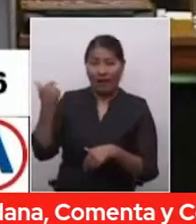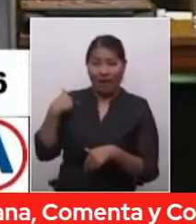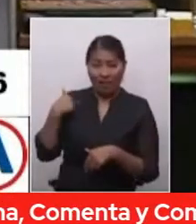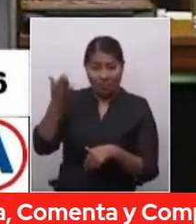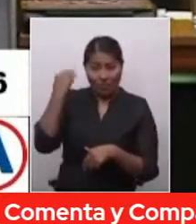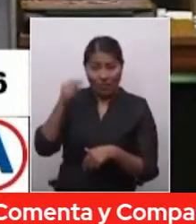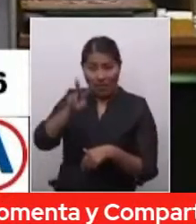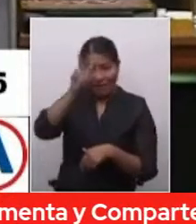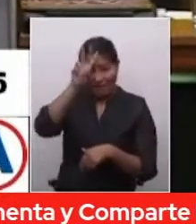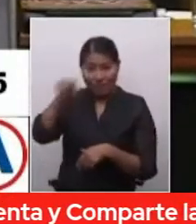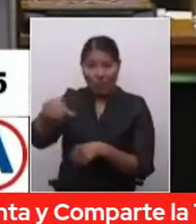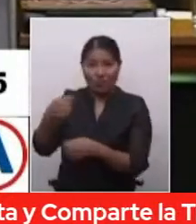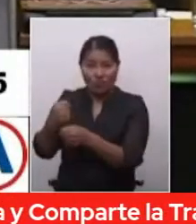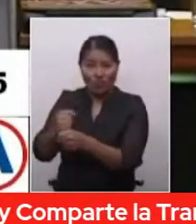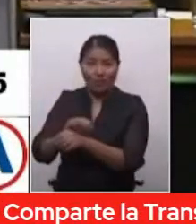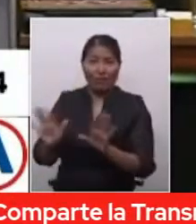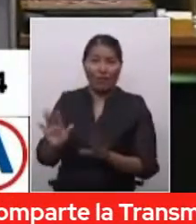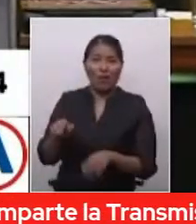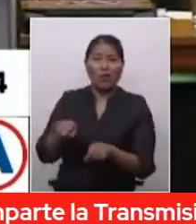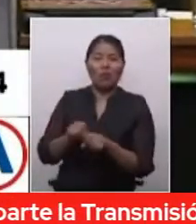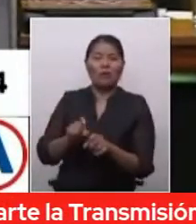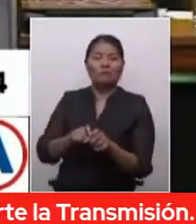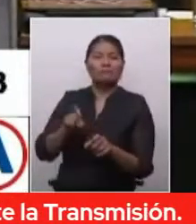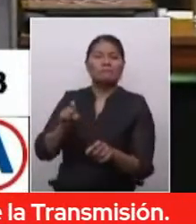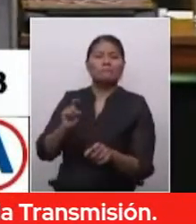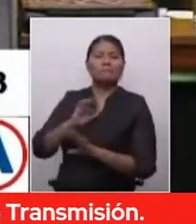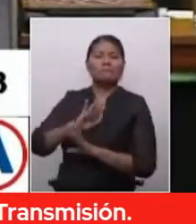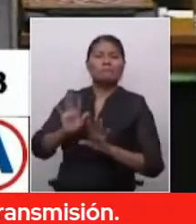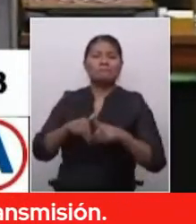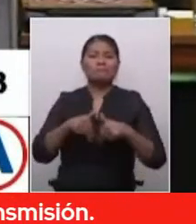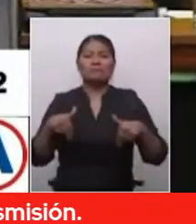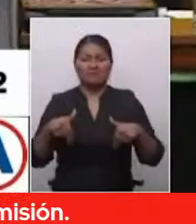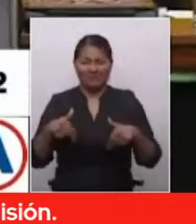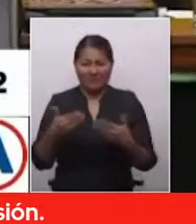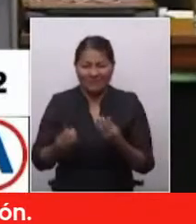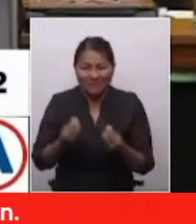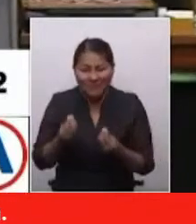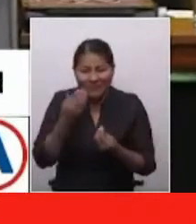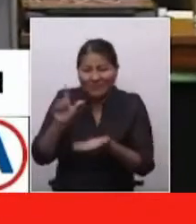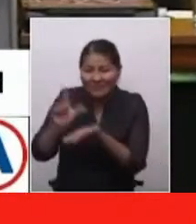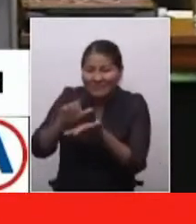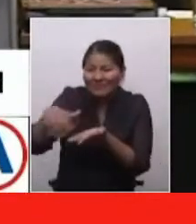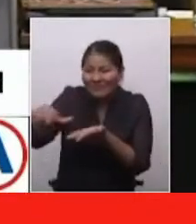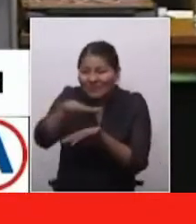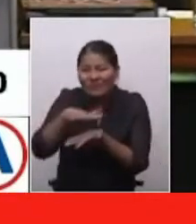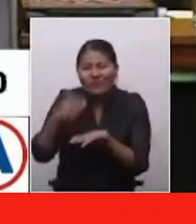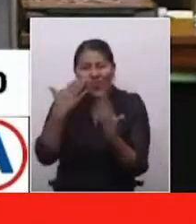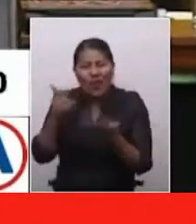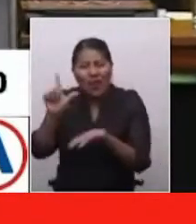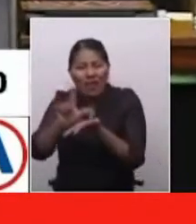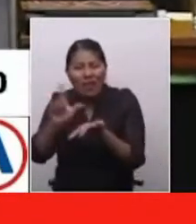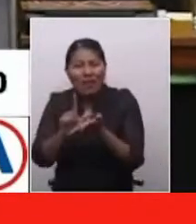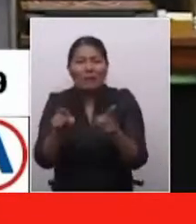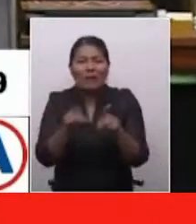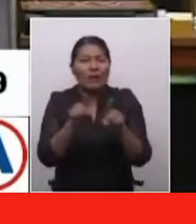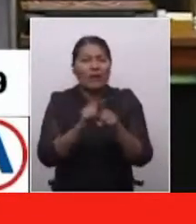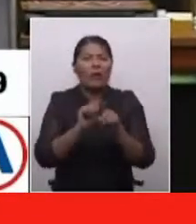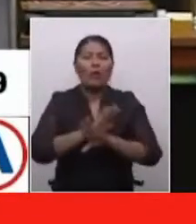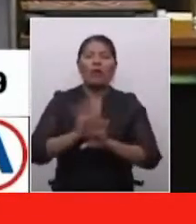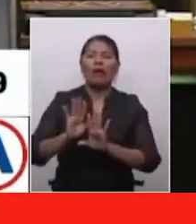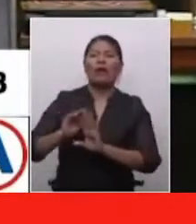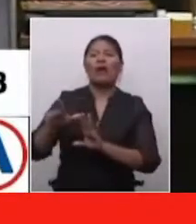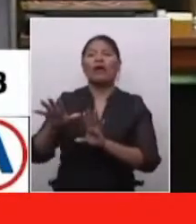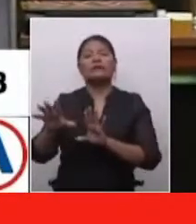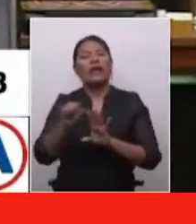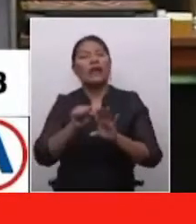victoria. Por eso es que a Lima, señores vecinos y vecinas, no la tomamos como el repechaje, no